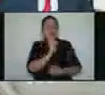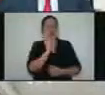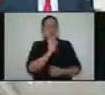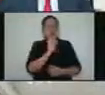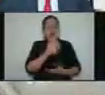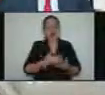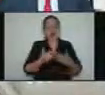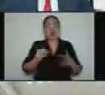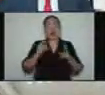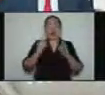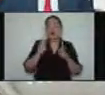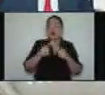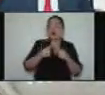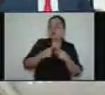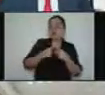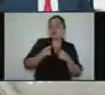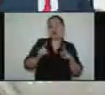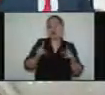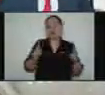es un asunto